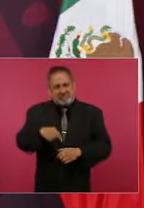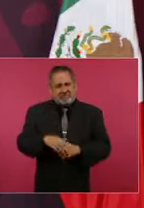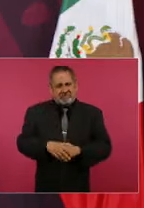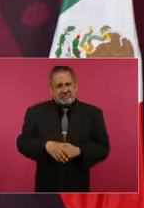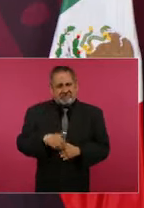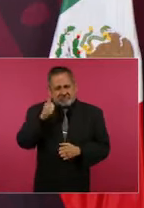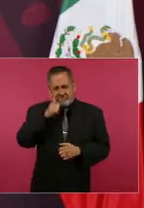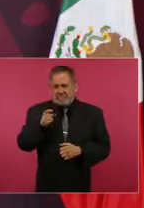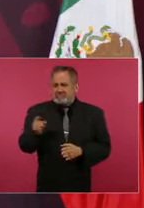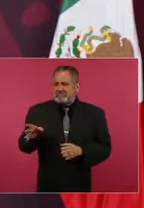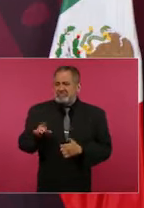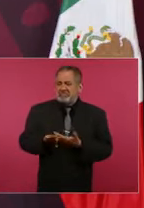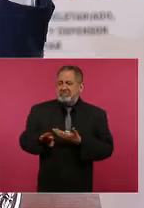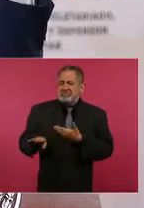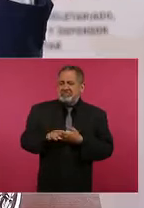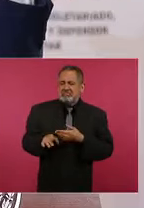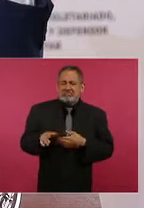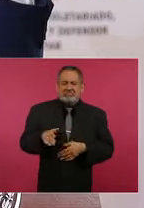cotidianamente,